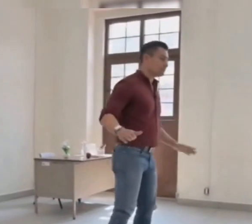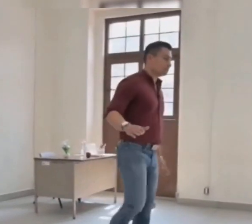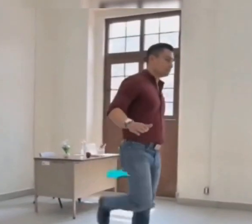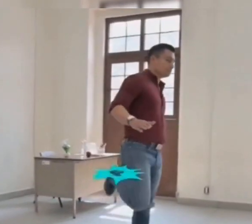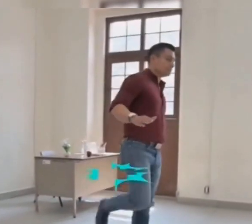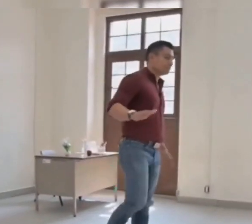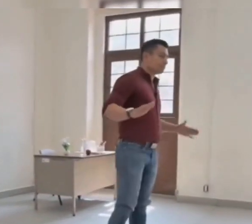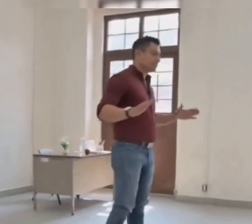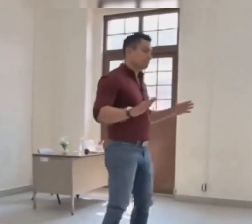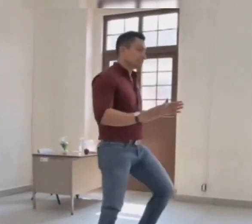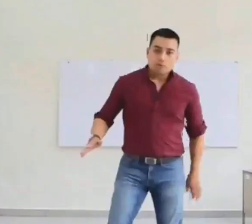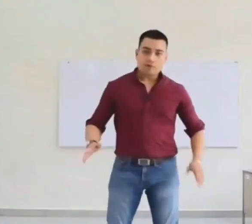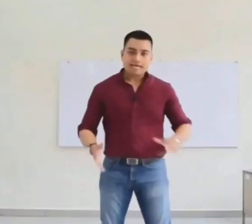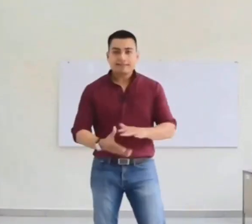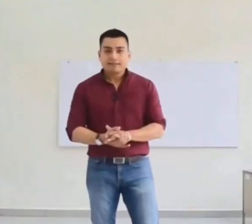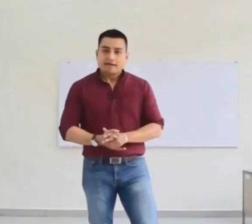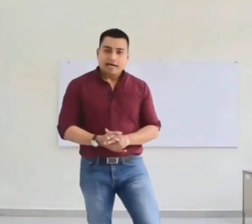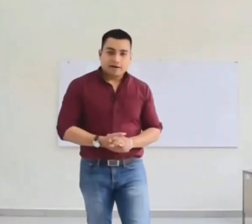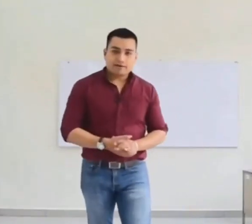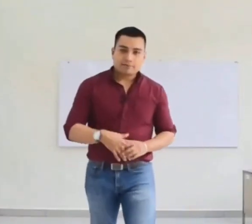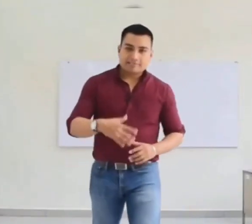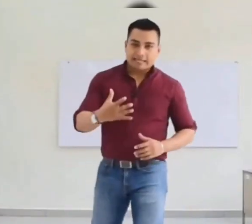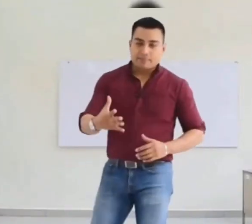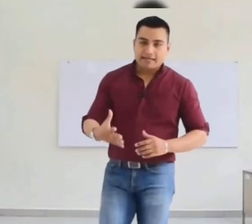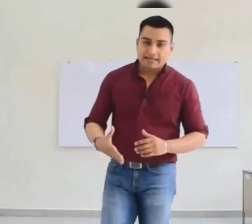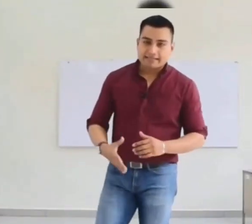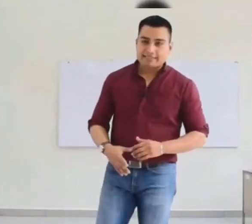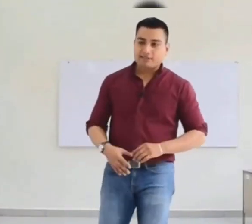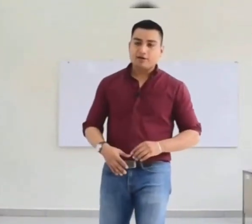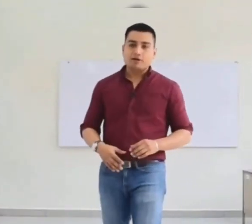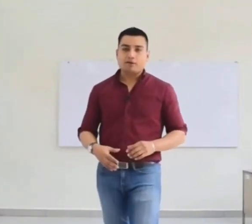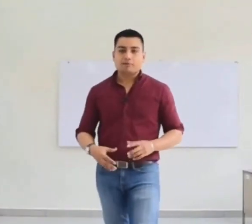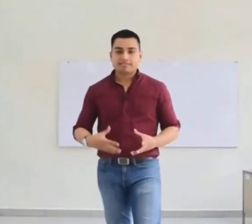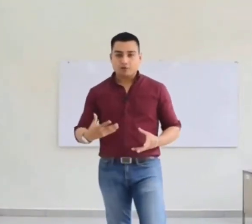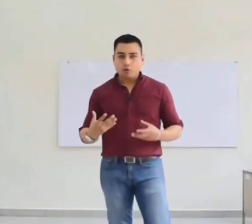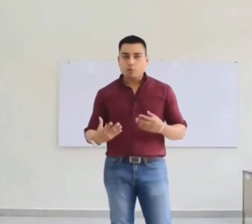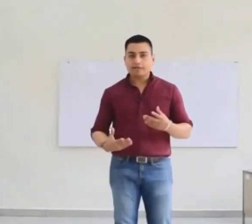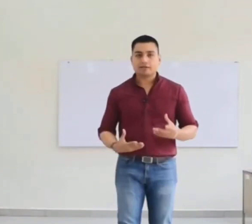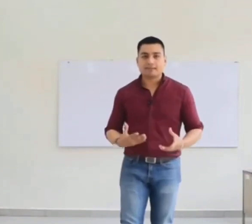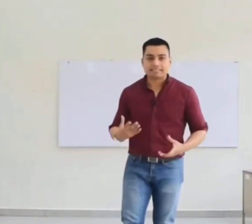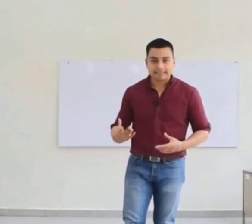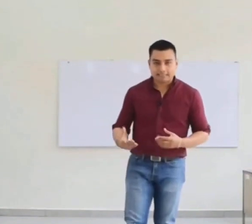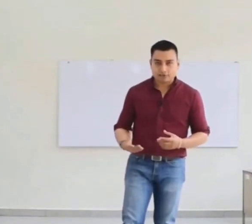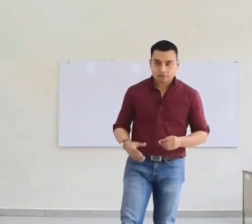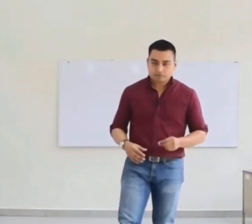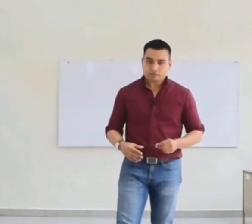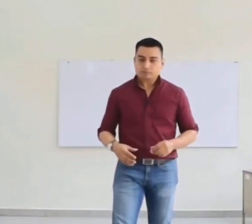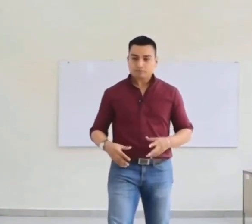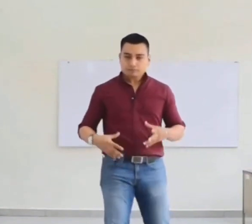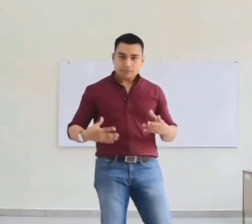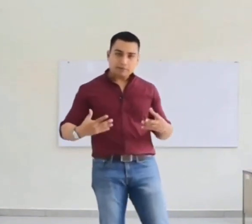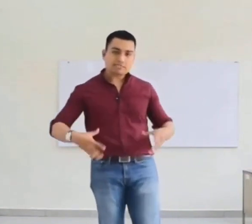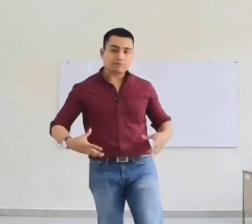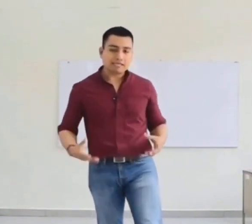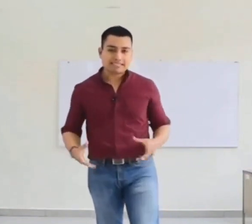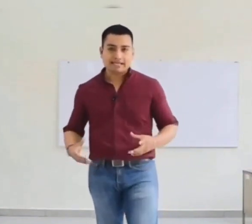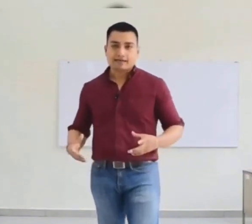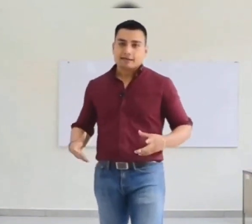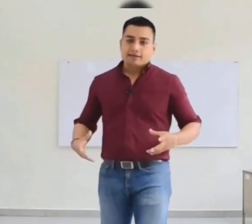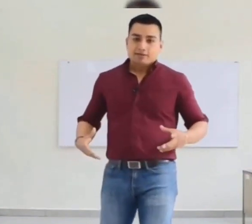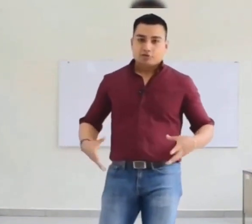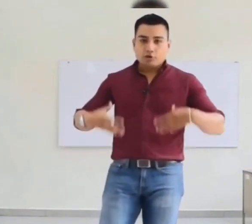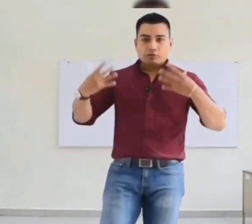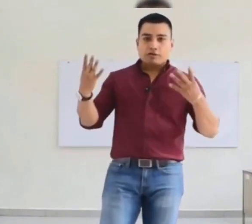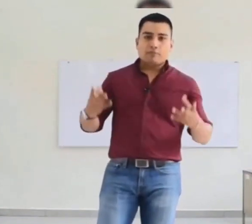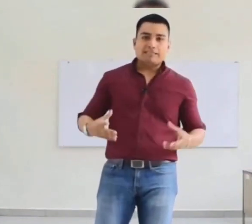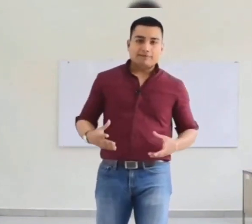3, 4. Muy bien. Ahora vamos a cambiar de ejercicio. Lo vamos a hacer un poquito más intenso. Vamos a